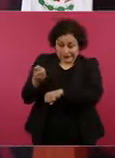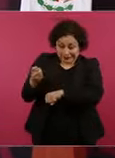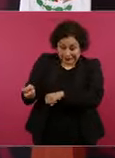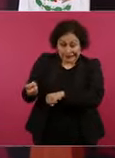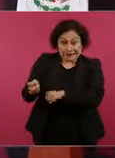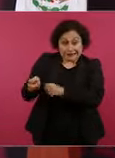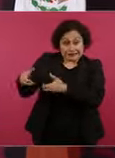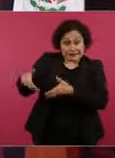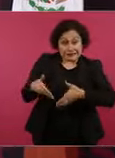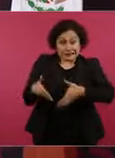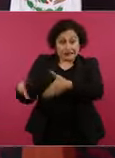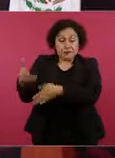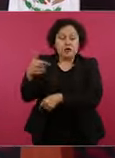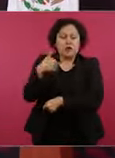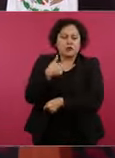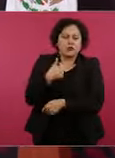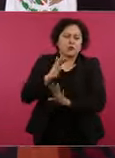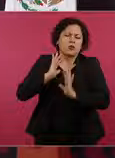20 veces.